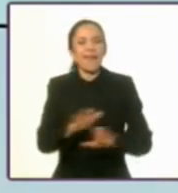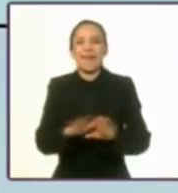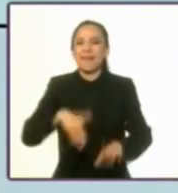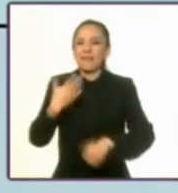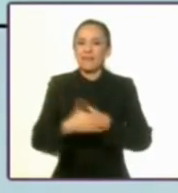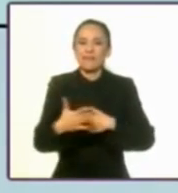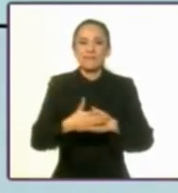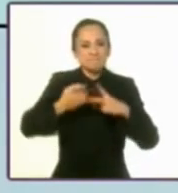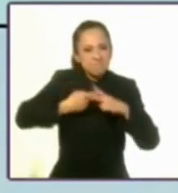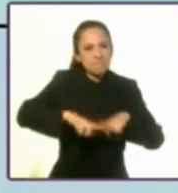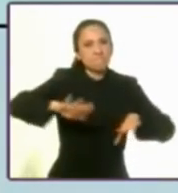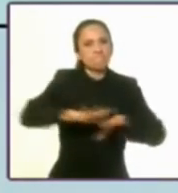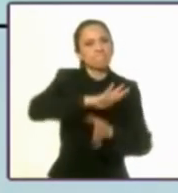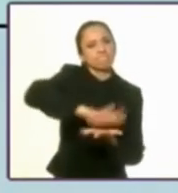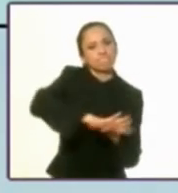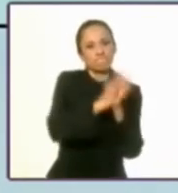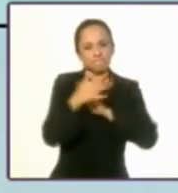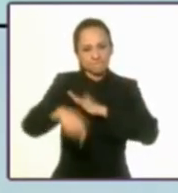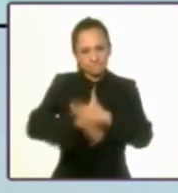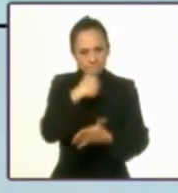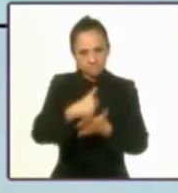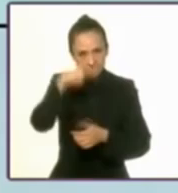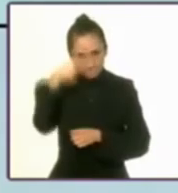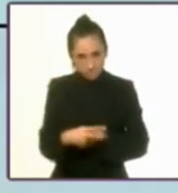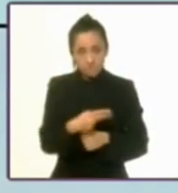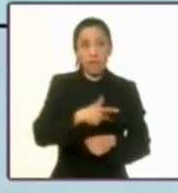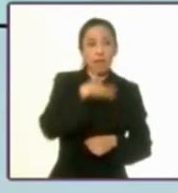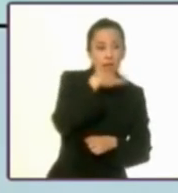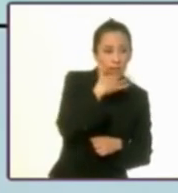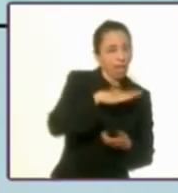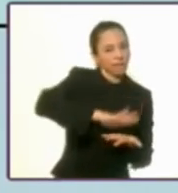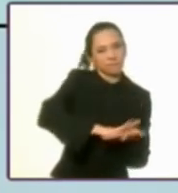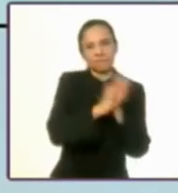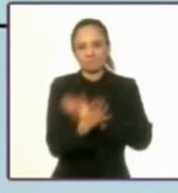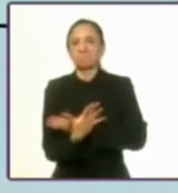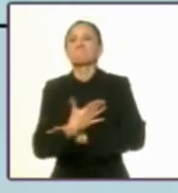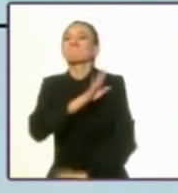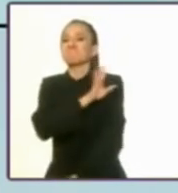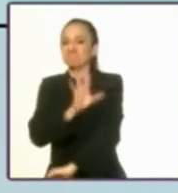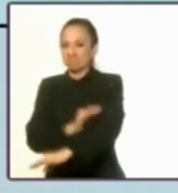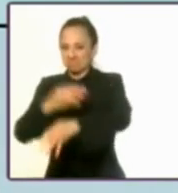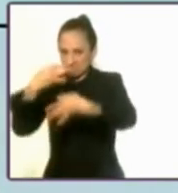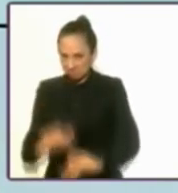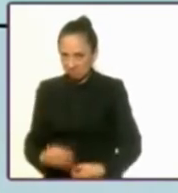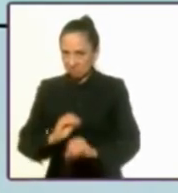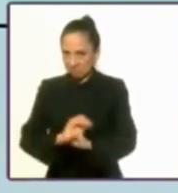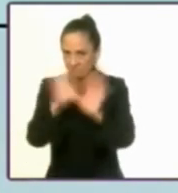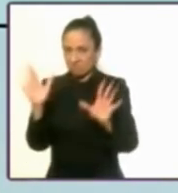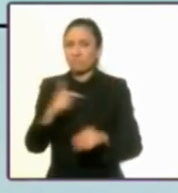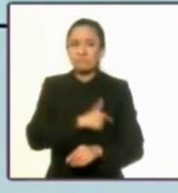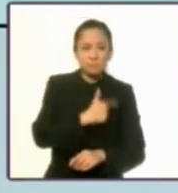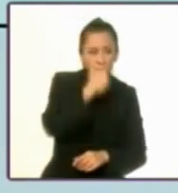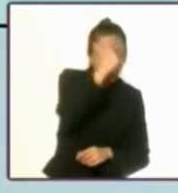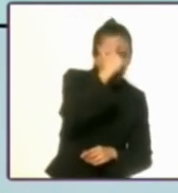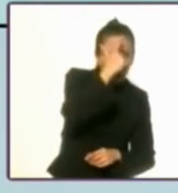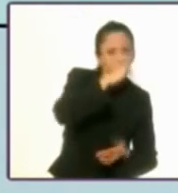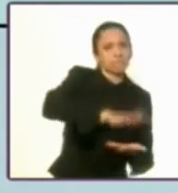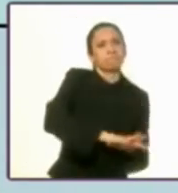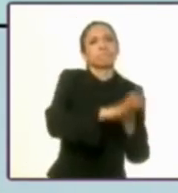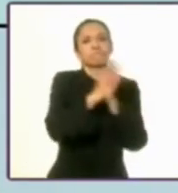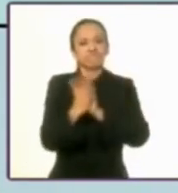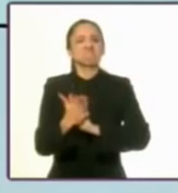mexico vamos a pasar de la corrupción a la honestidad vamos a pasar de las ocurrencias a la capacidad